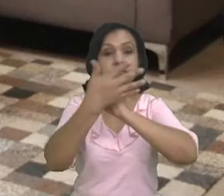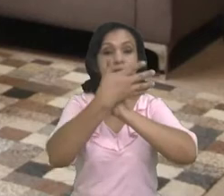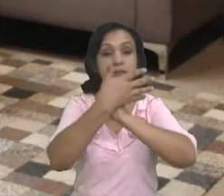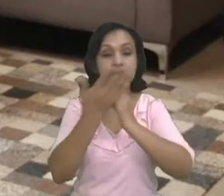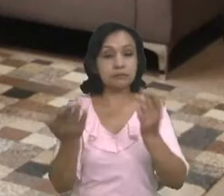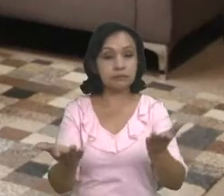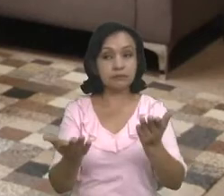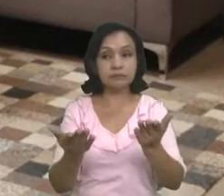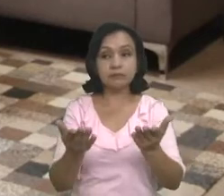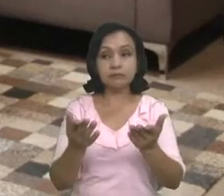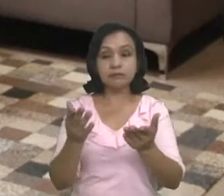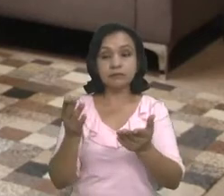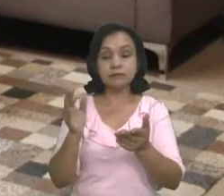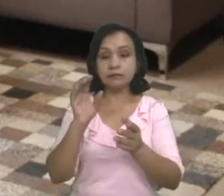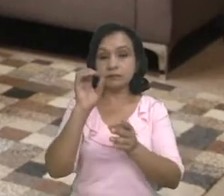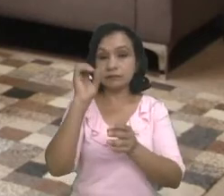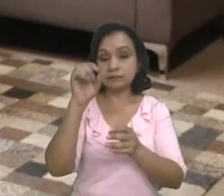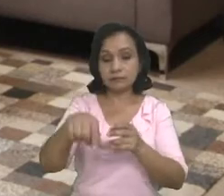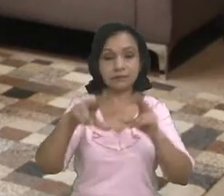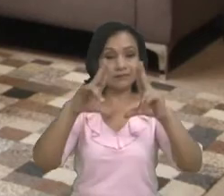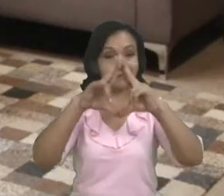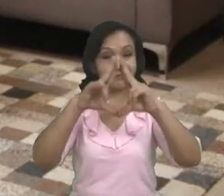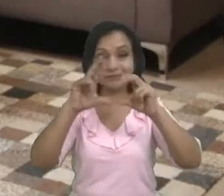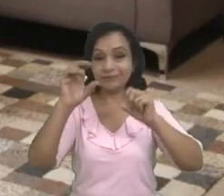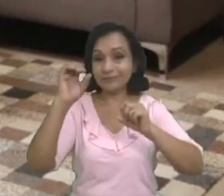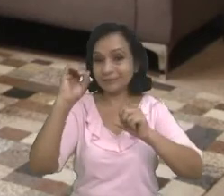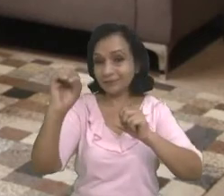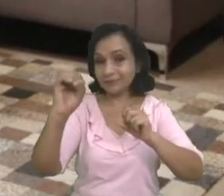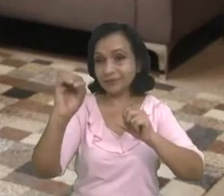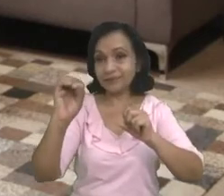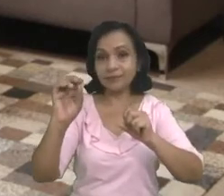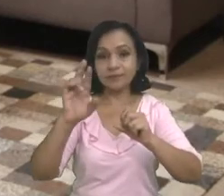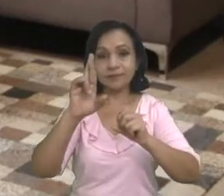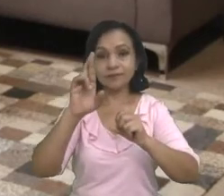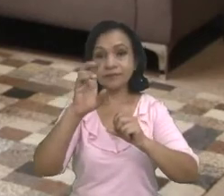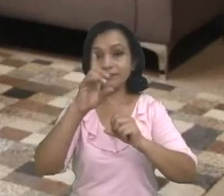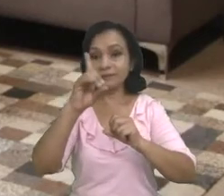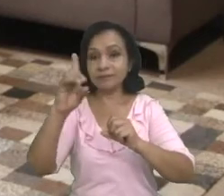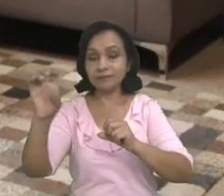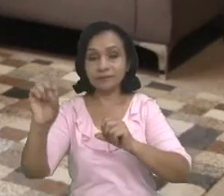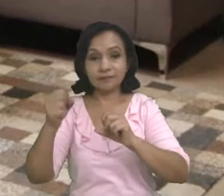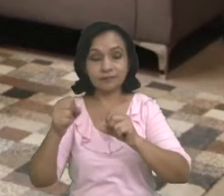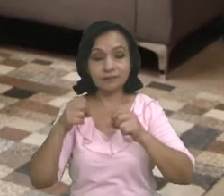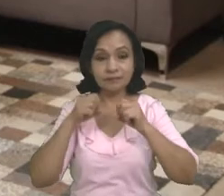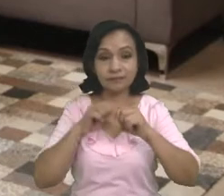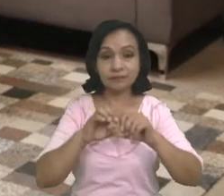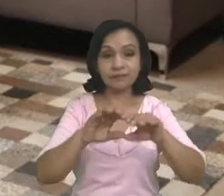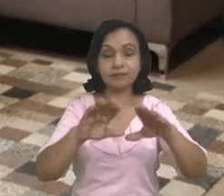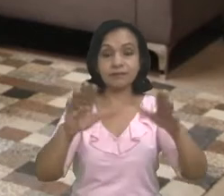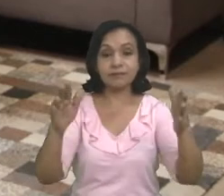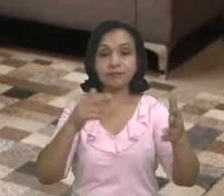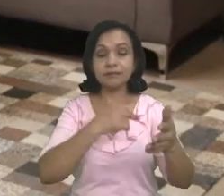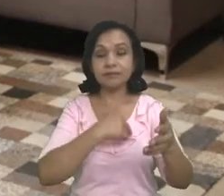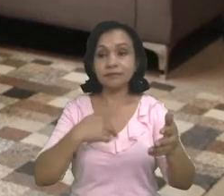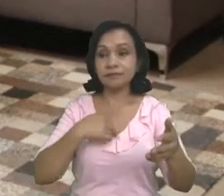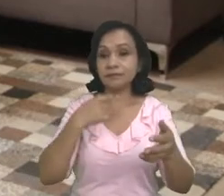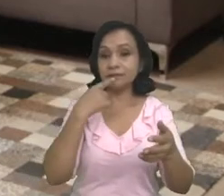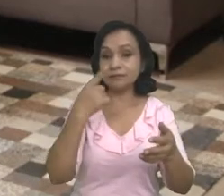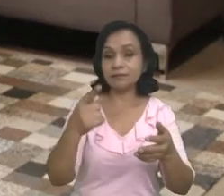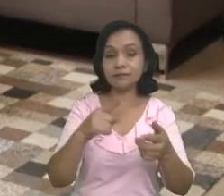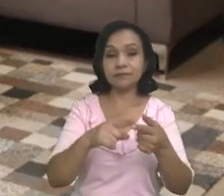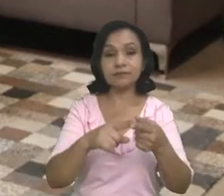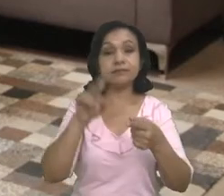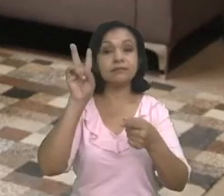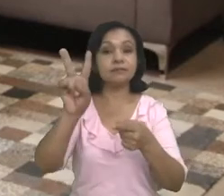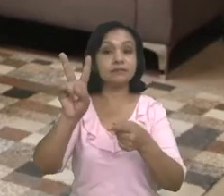los casos que tenemos el ocaso a veces ustedes ven en las redes sociales que es tan importante por ahí de repente salir nos dice